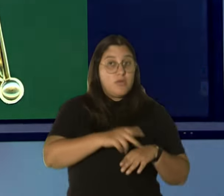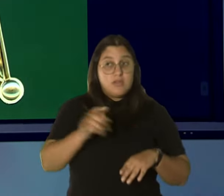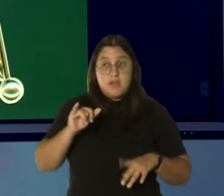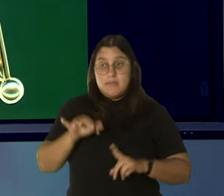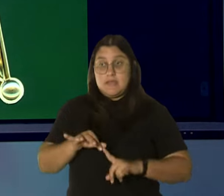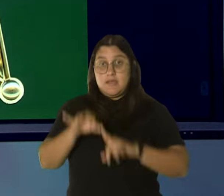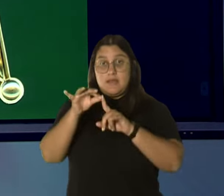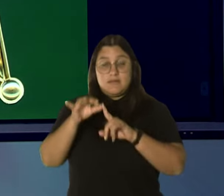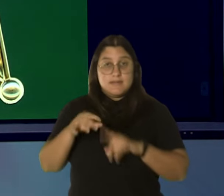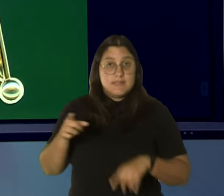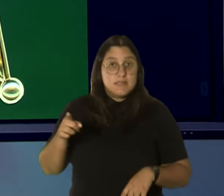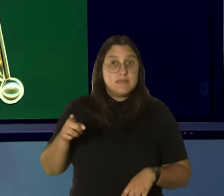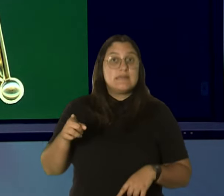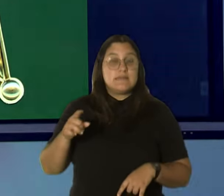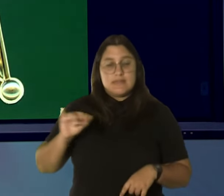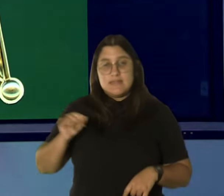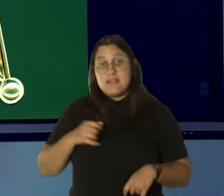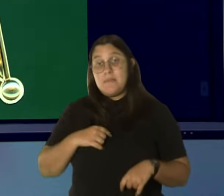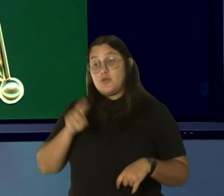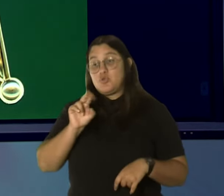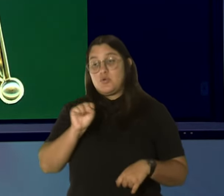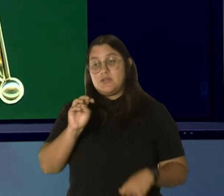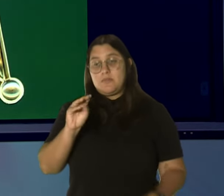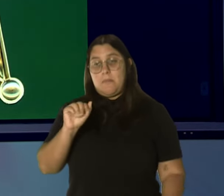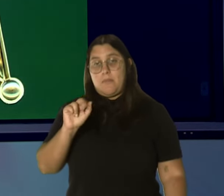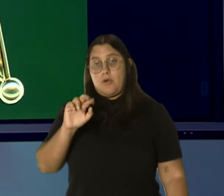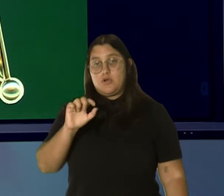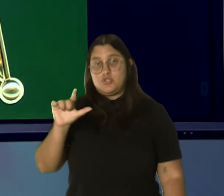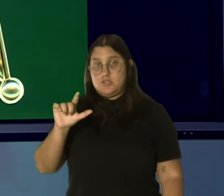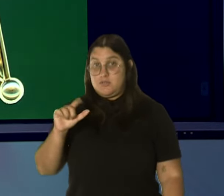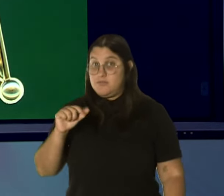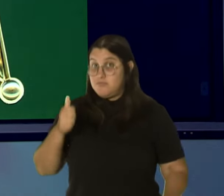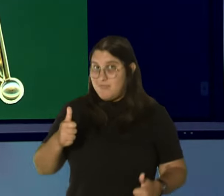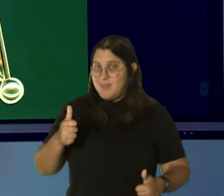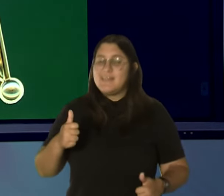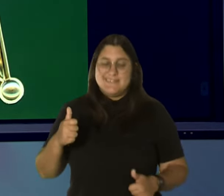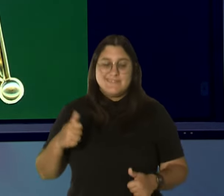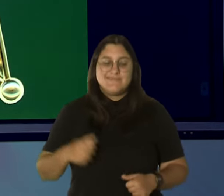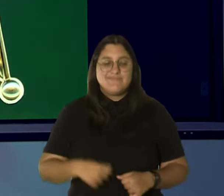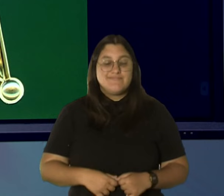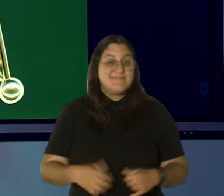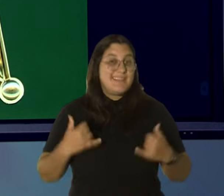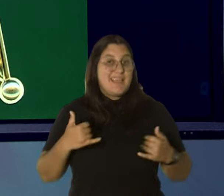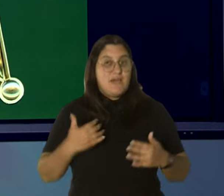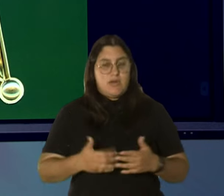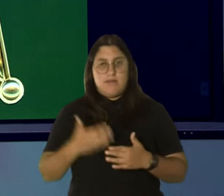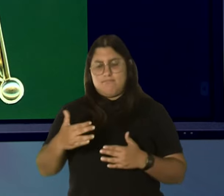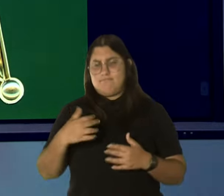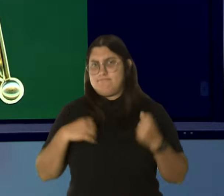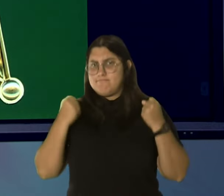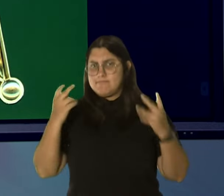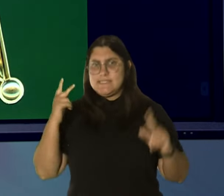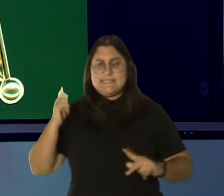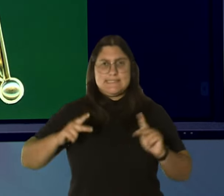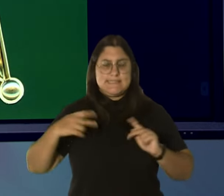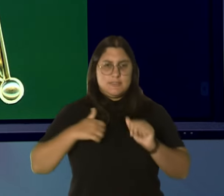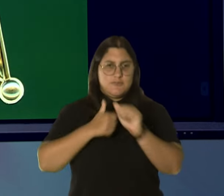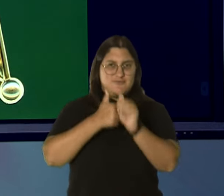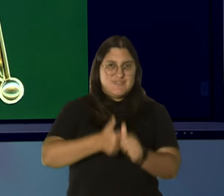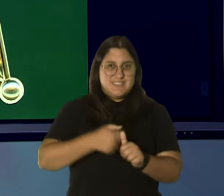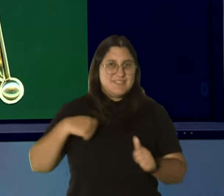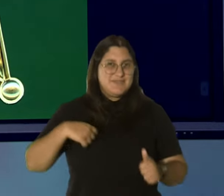especiales anotaron los números telefónicos del US marshal Muy bien pues ahora que tenemos una gran cantidad de personas que nos siguen en las